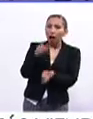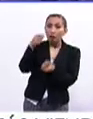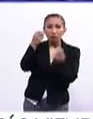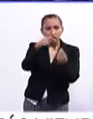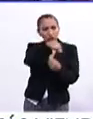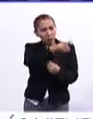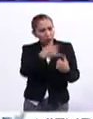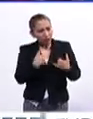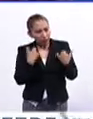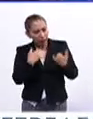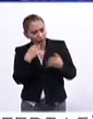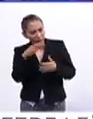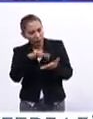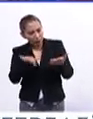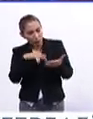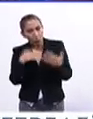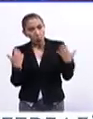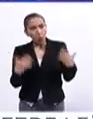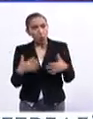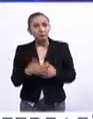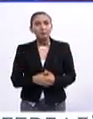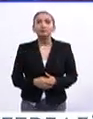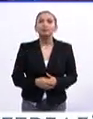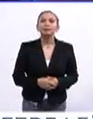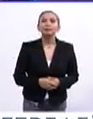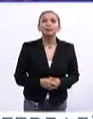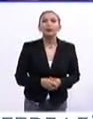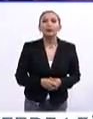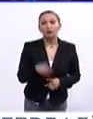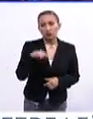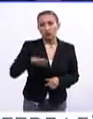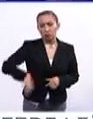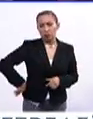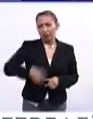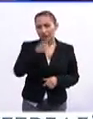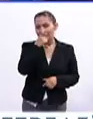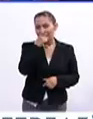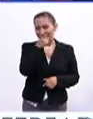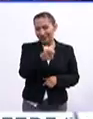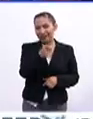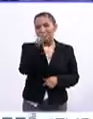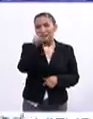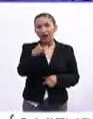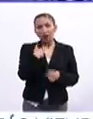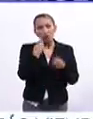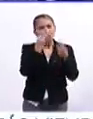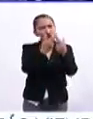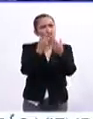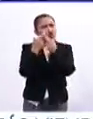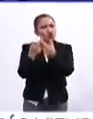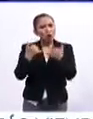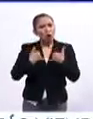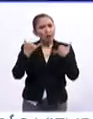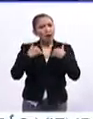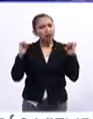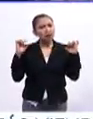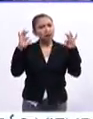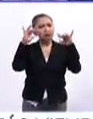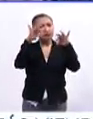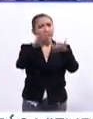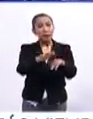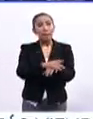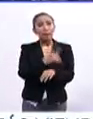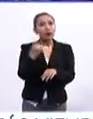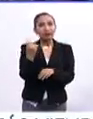tantos jóvenes lean literatura. Nos comentabas también acerca de la gran cantidad de jóvenes que participan,